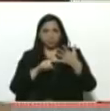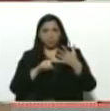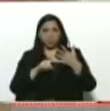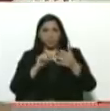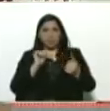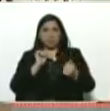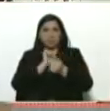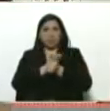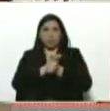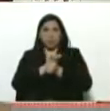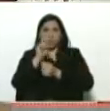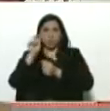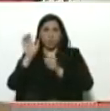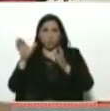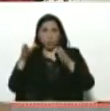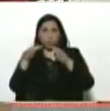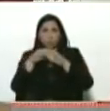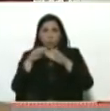un grupo de oficiales,